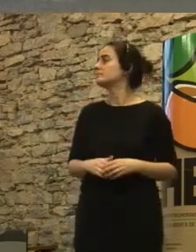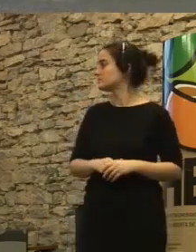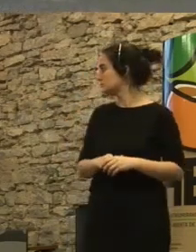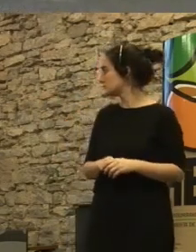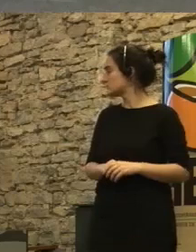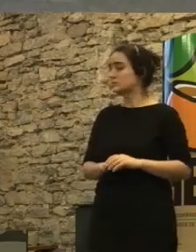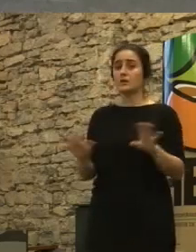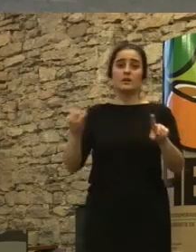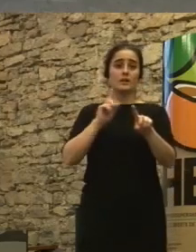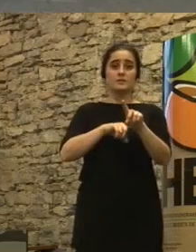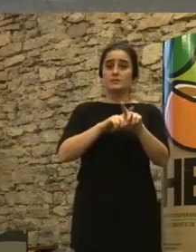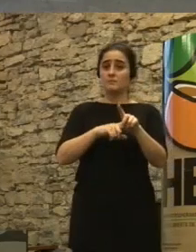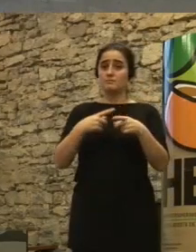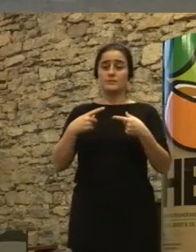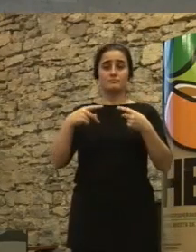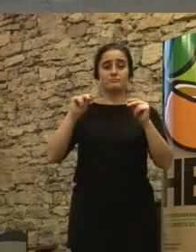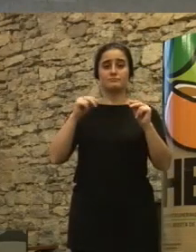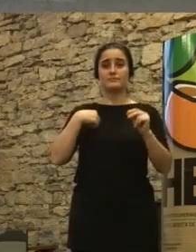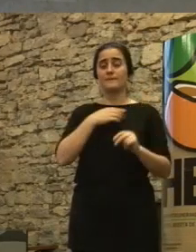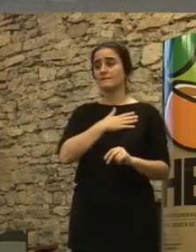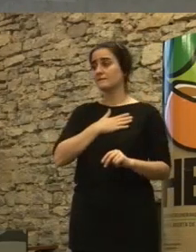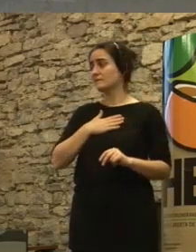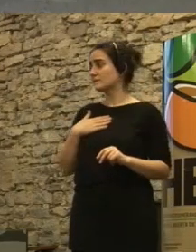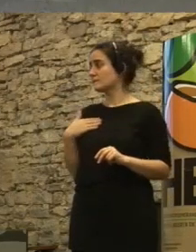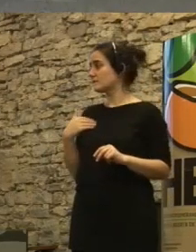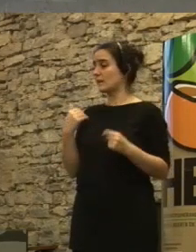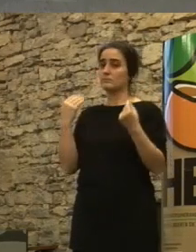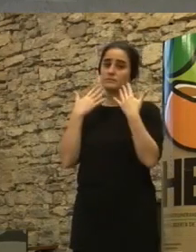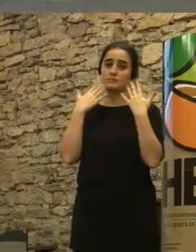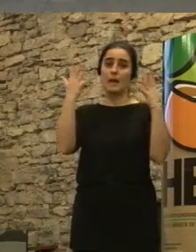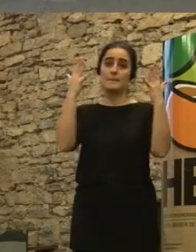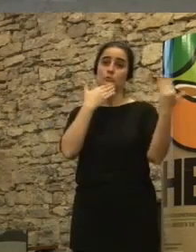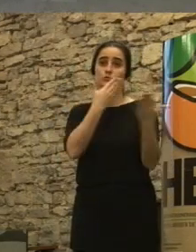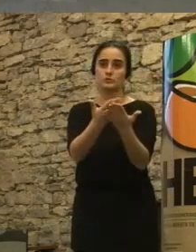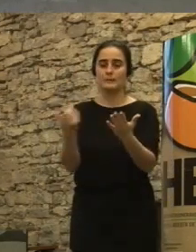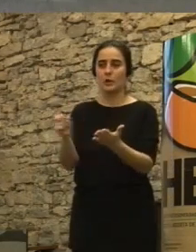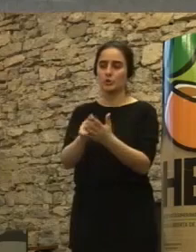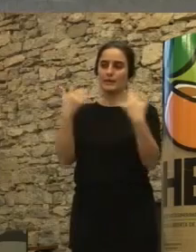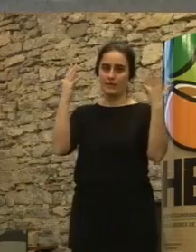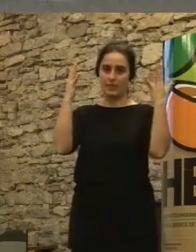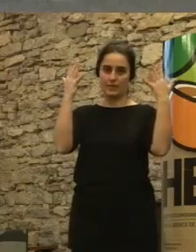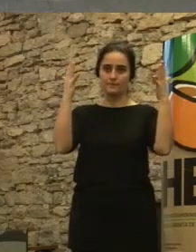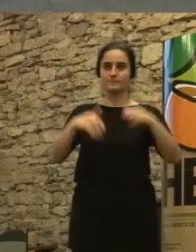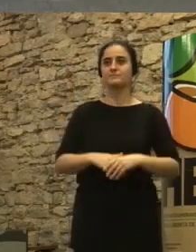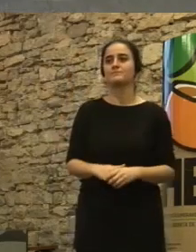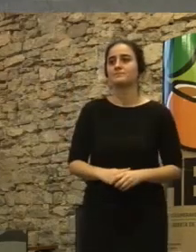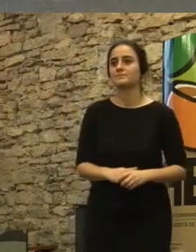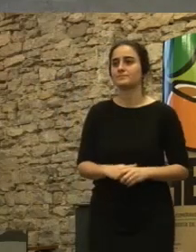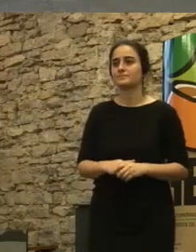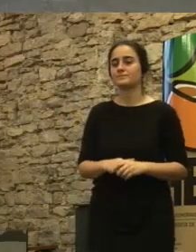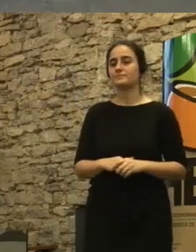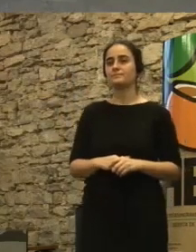Bueno, se nos acaba el tiempo, así que quiero, bueno, lo primero pedir un aplauso para ellos otra vez. Muchísimas